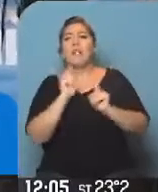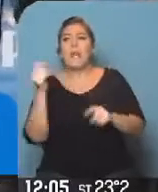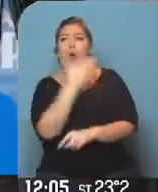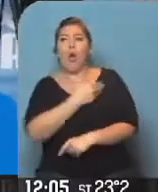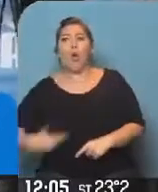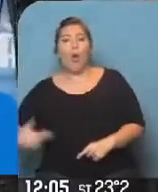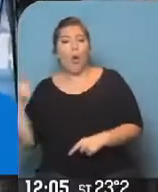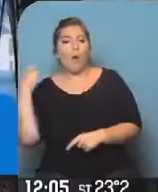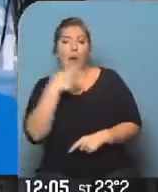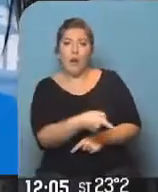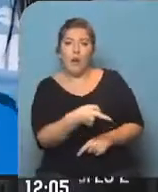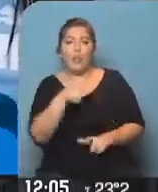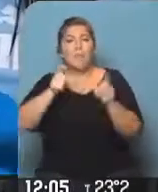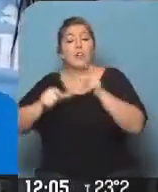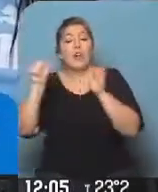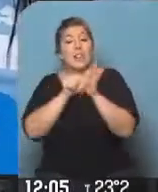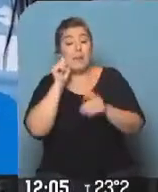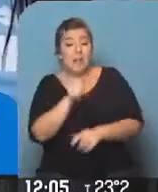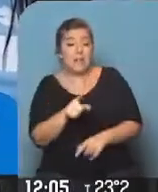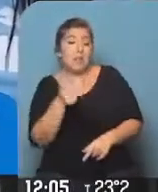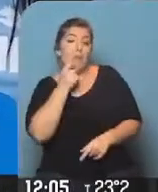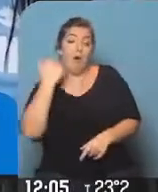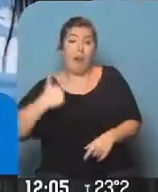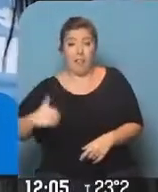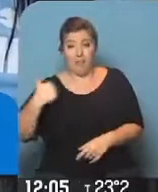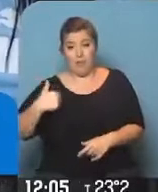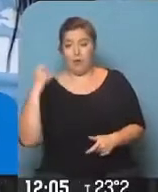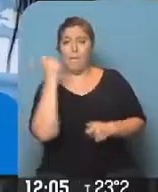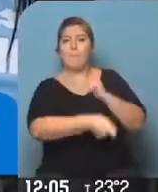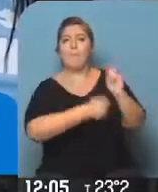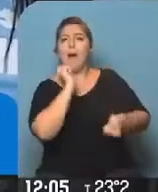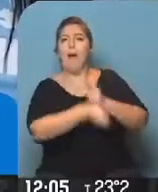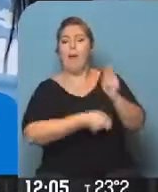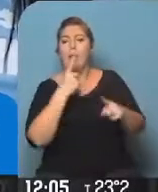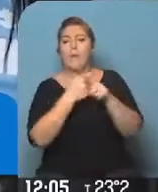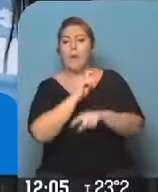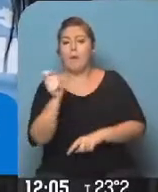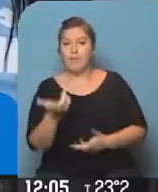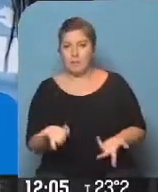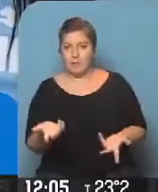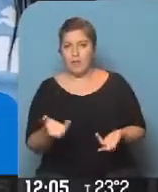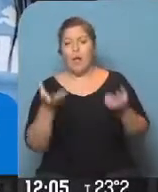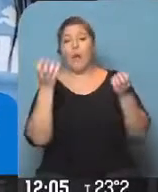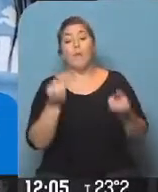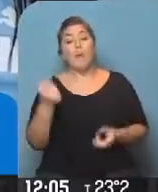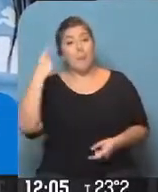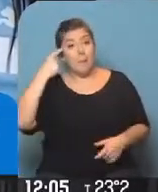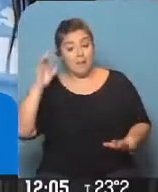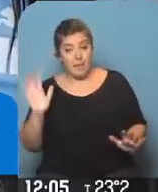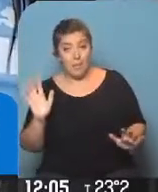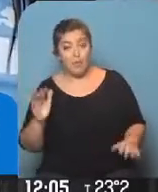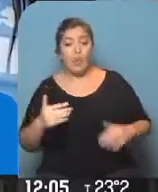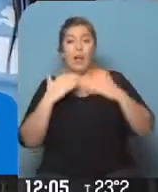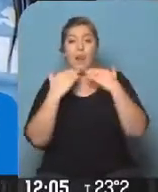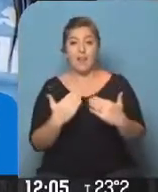los ciudadanos de ese país, en este caso los argentinos, pongamos plata todos los meses. Porque tengamos en cuenta que por más que gracias